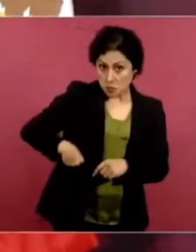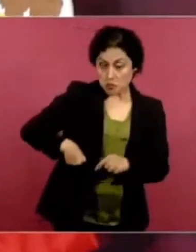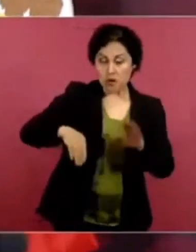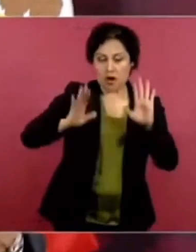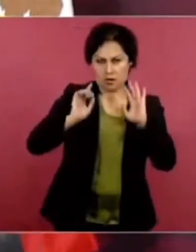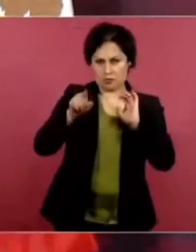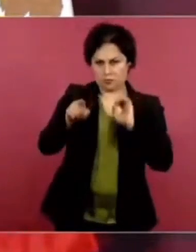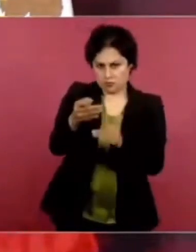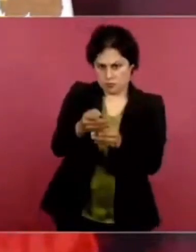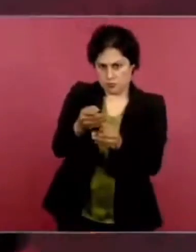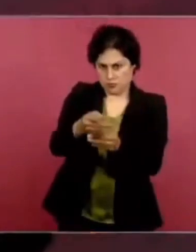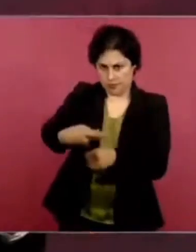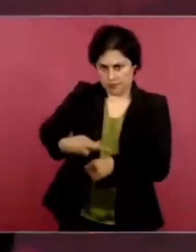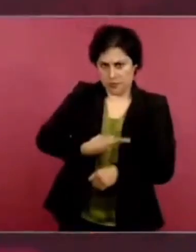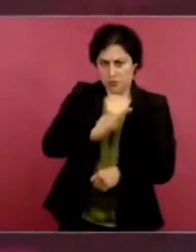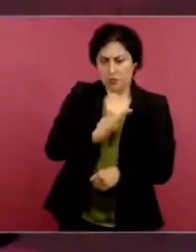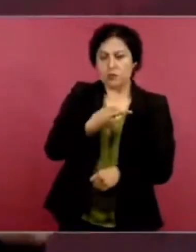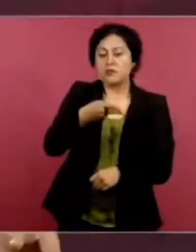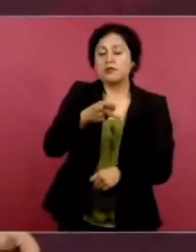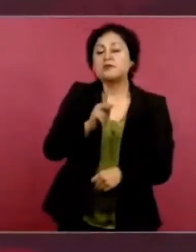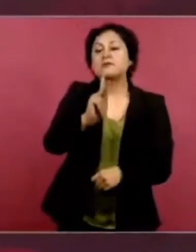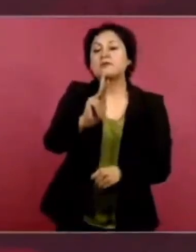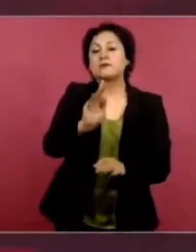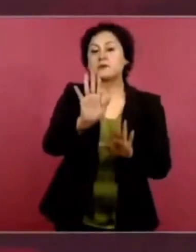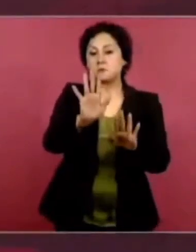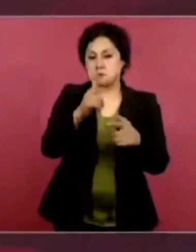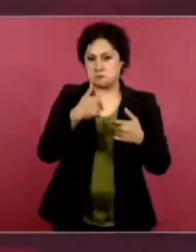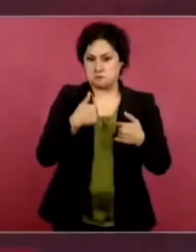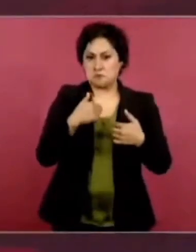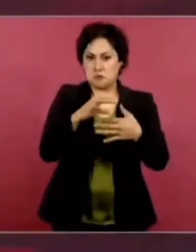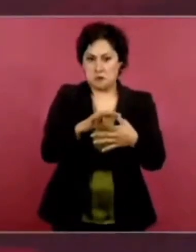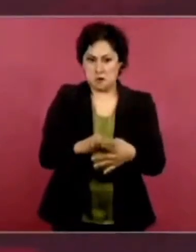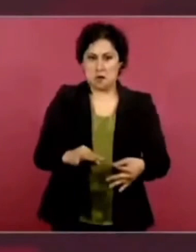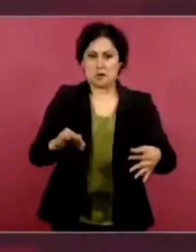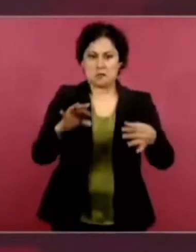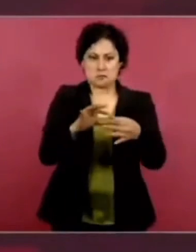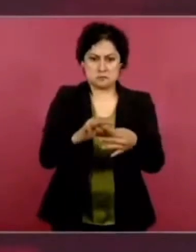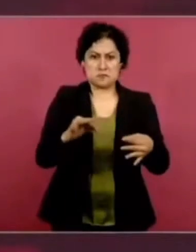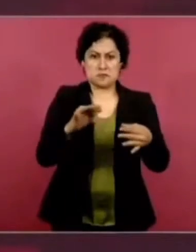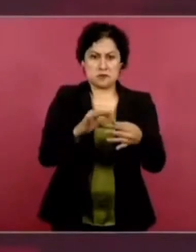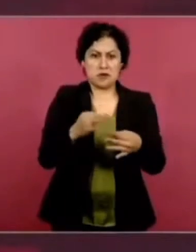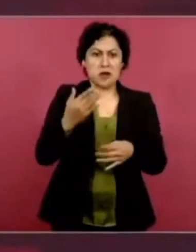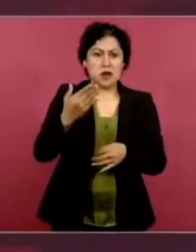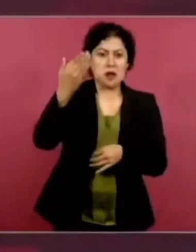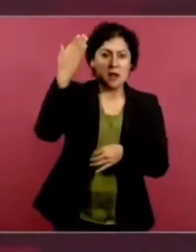Pero les voy a contar cómo la conocí.